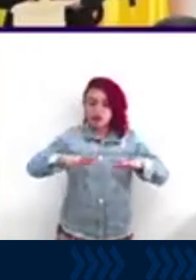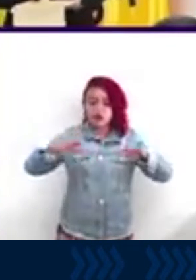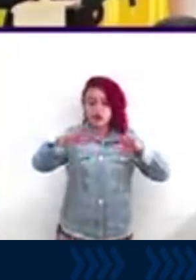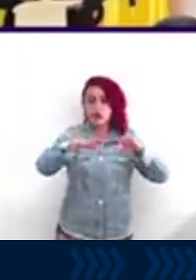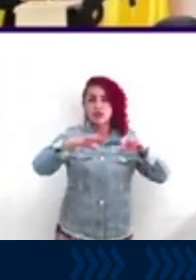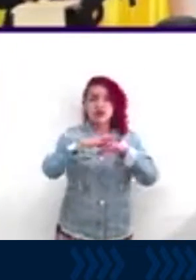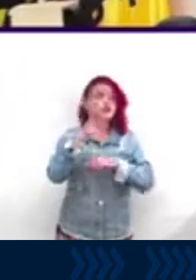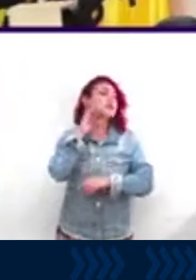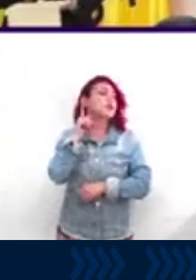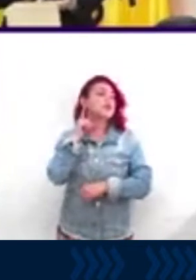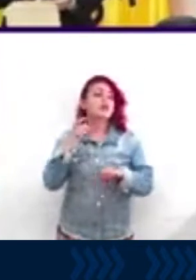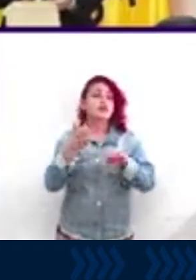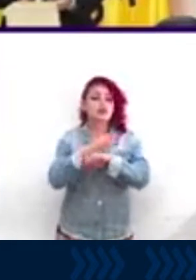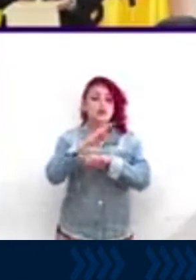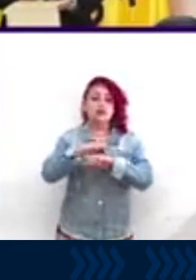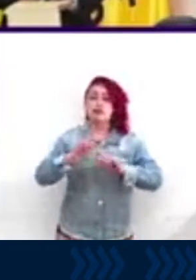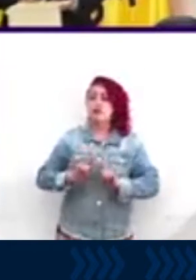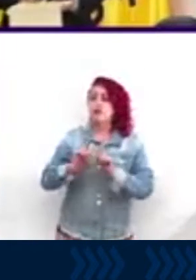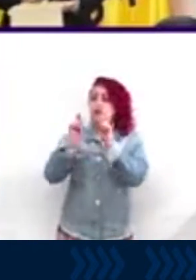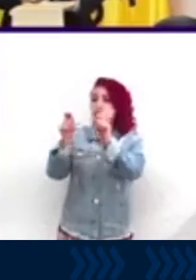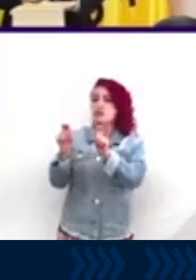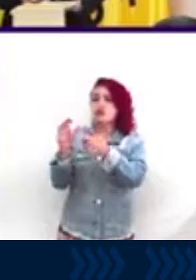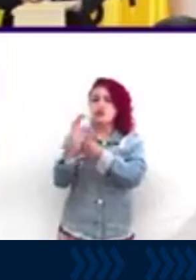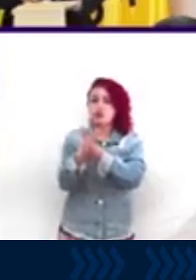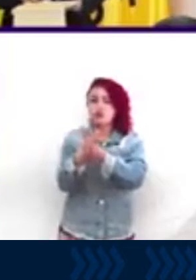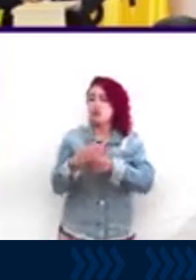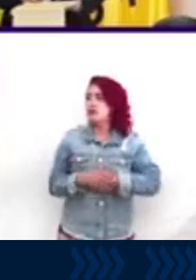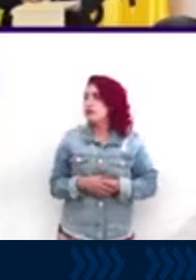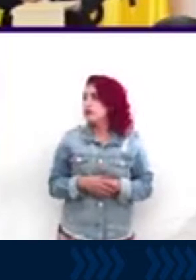del Congreso de Michoacán y turnarse.